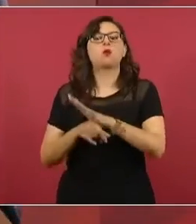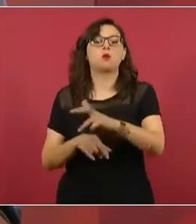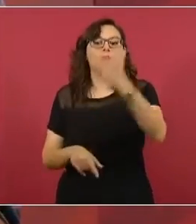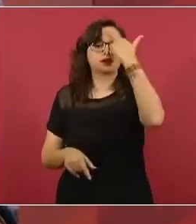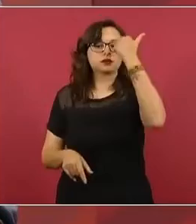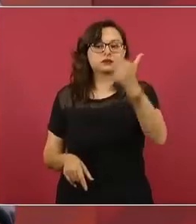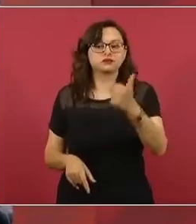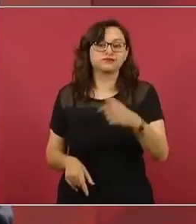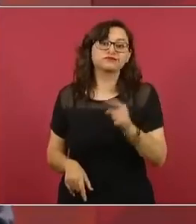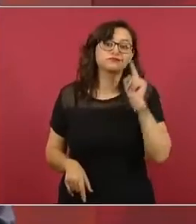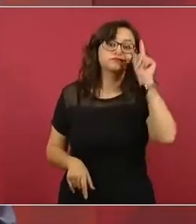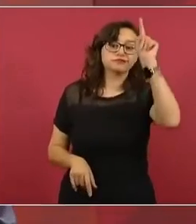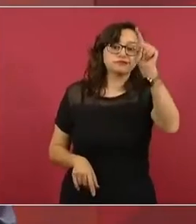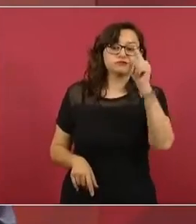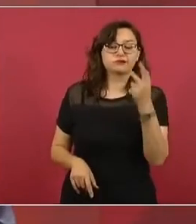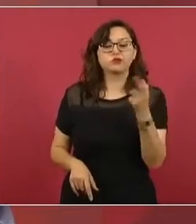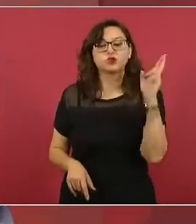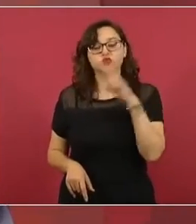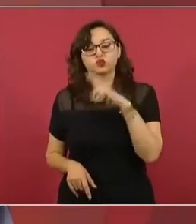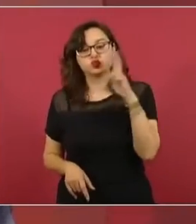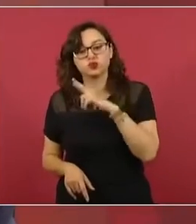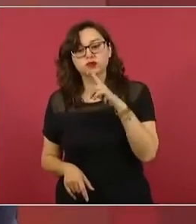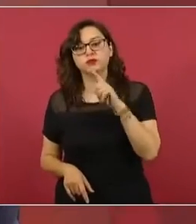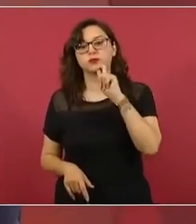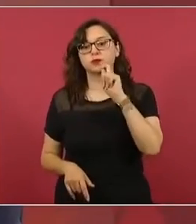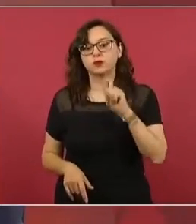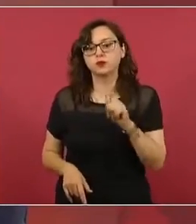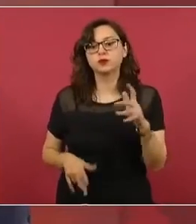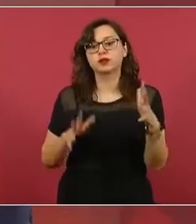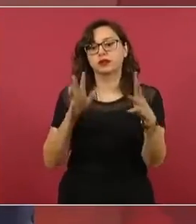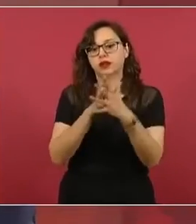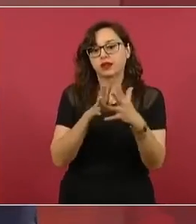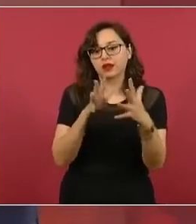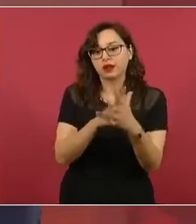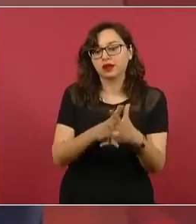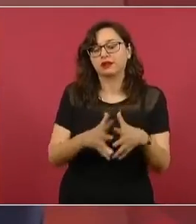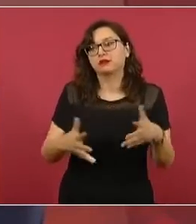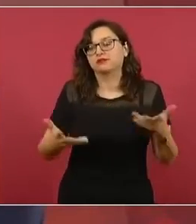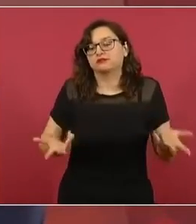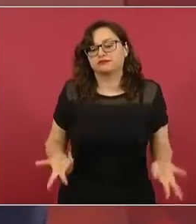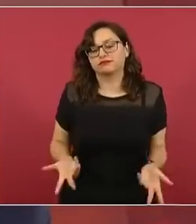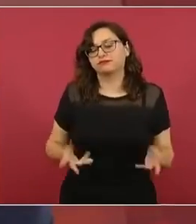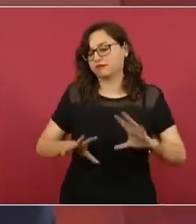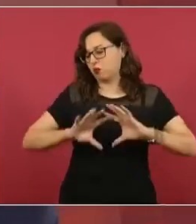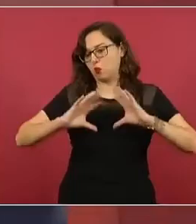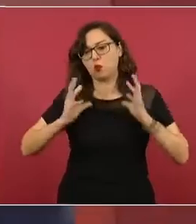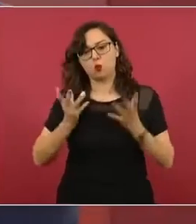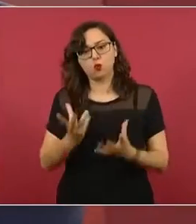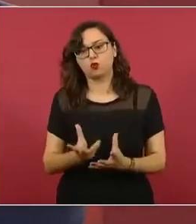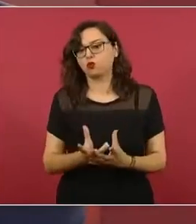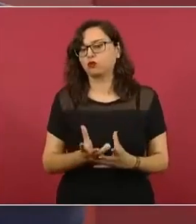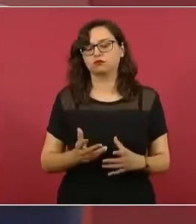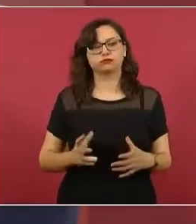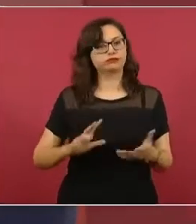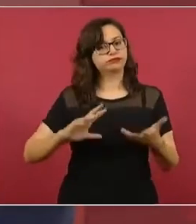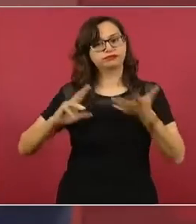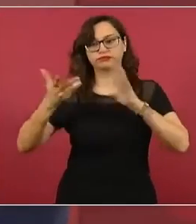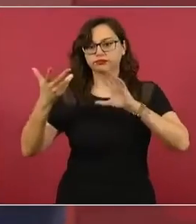lo que descontroló el mercado mundial. Pero sí podemos